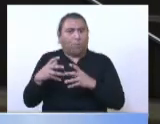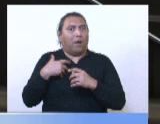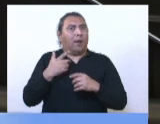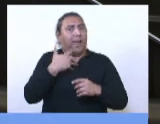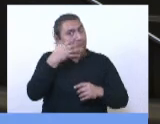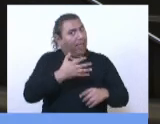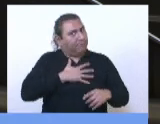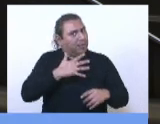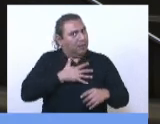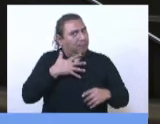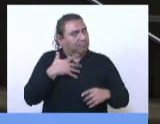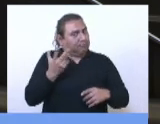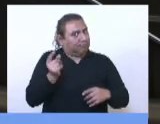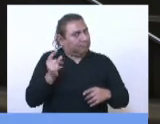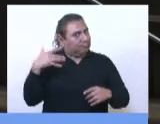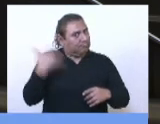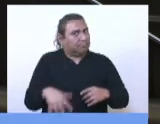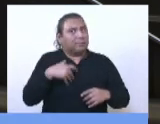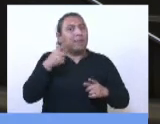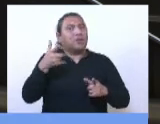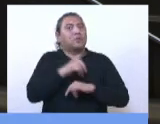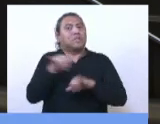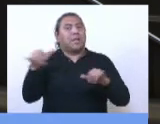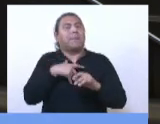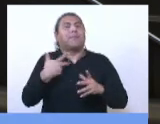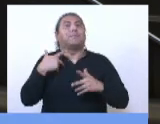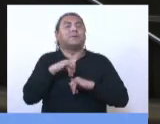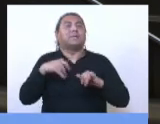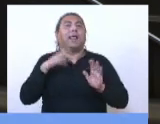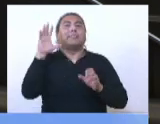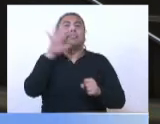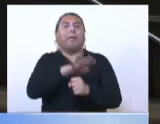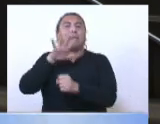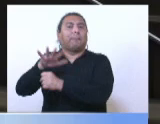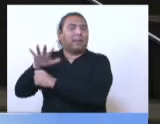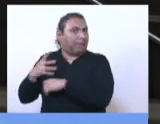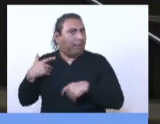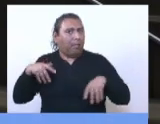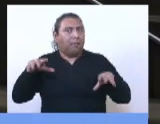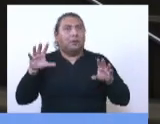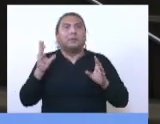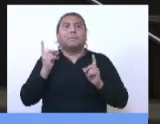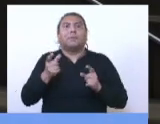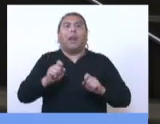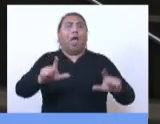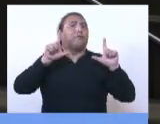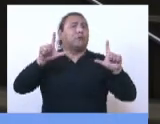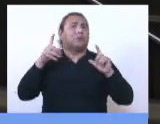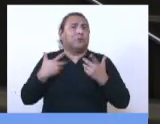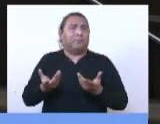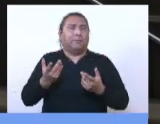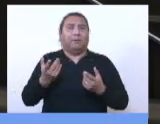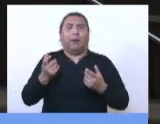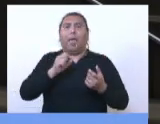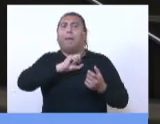ahora que me cuesta por supuesto tiene un sistema de propaganda que está para todos tiene la mejor foto como dije para las peores fotos son para